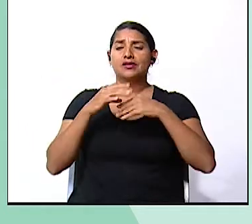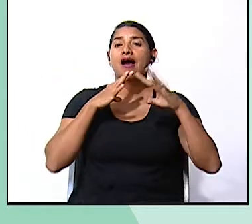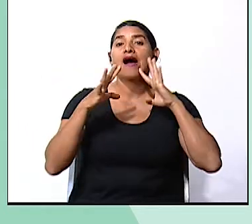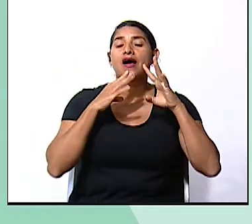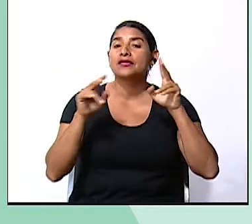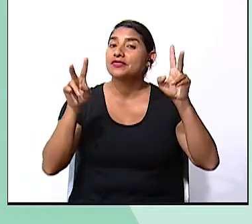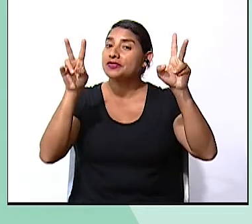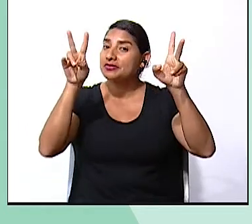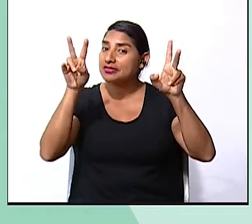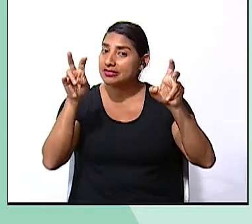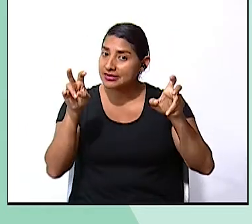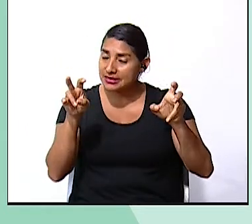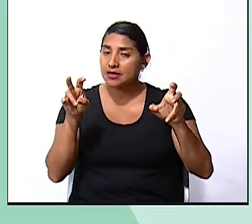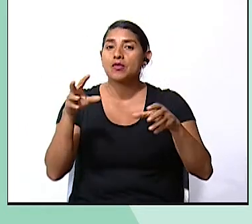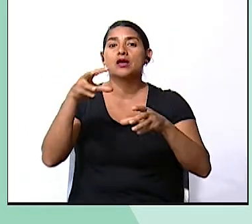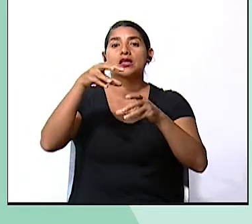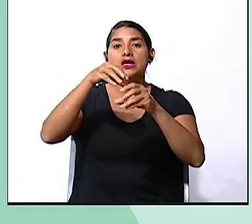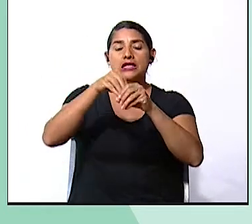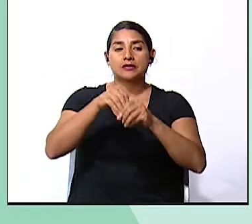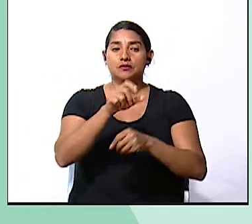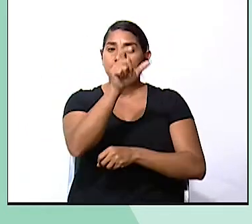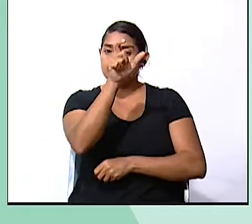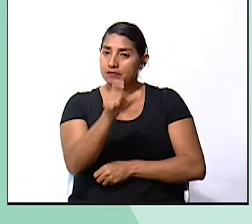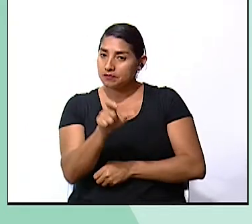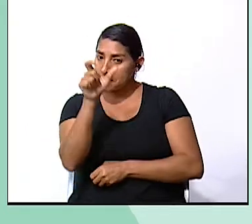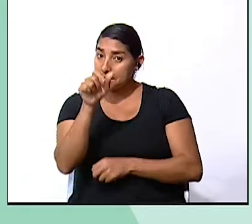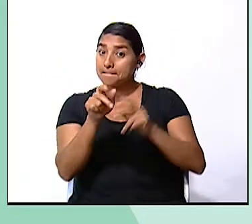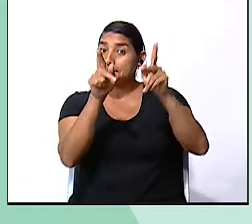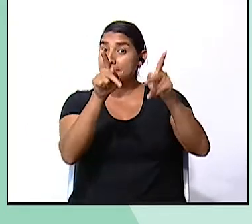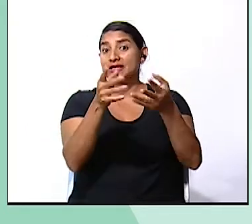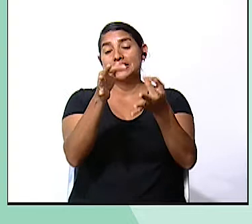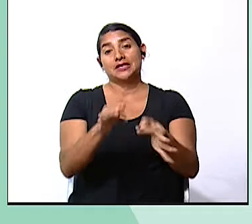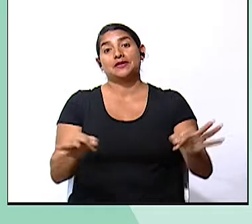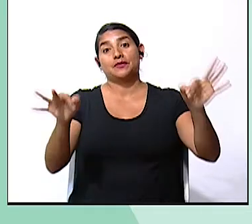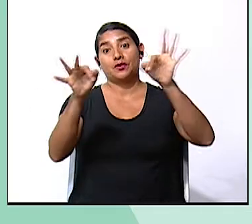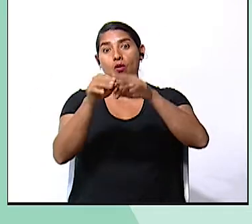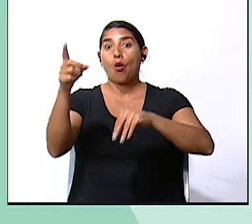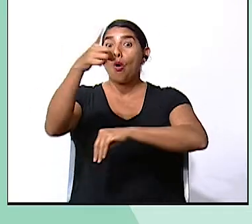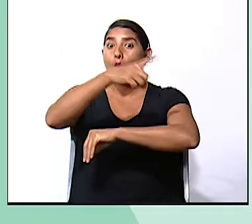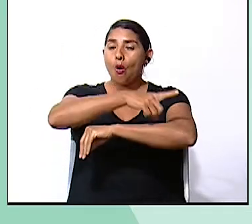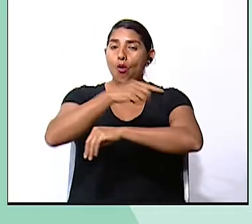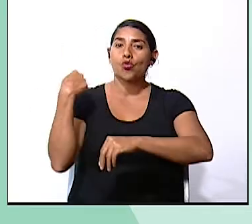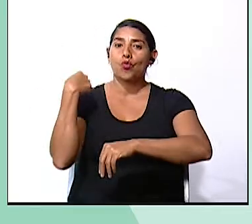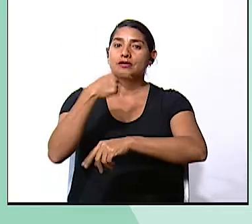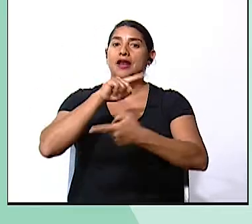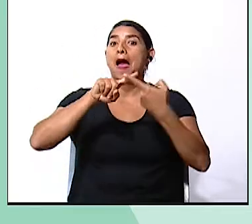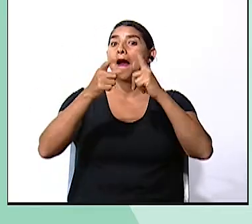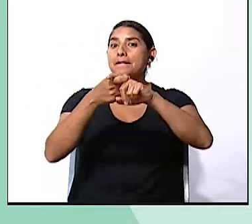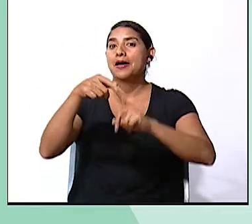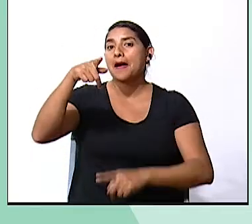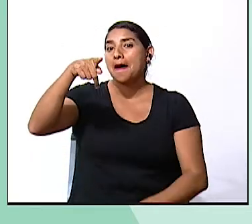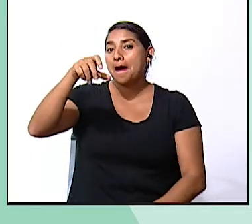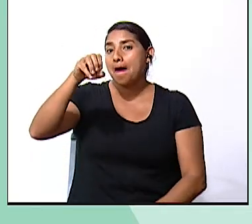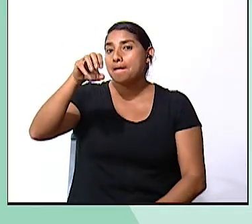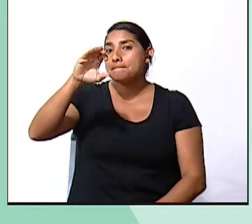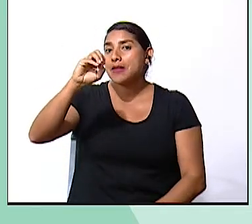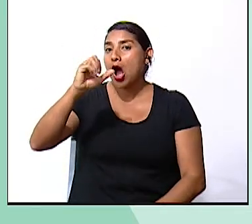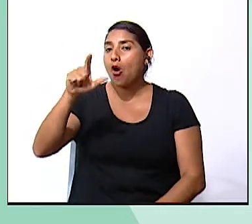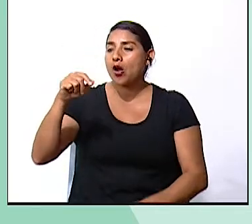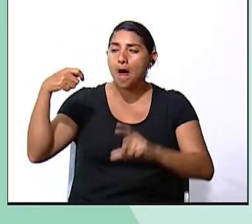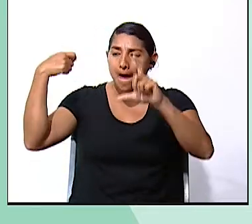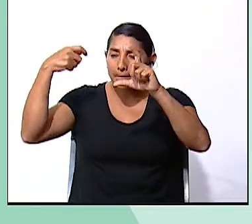conversando, verdad? Incluso de personajes importantes. Hoy nuestra amiga Paola nos trae una